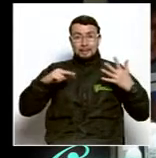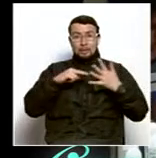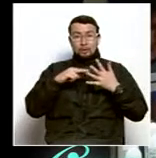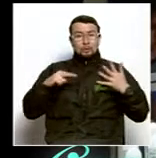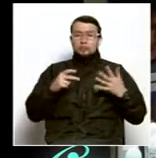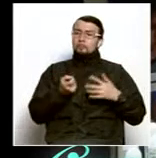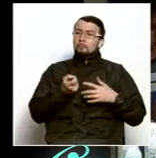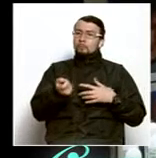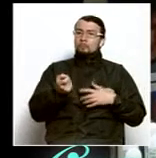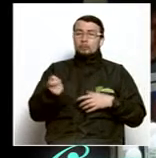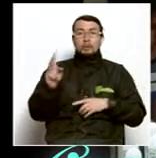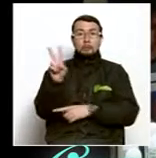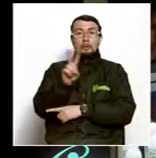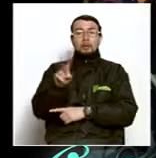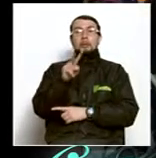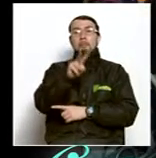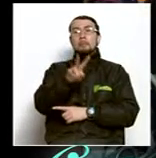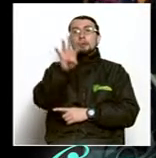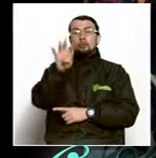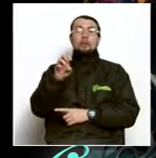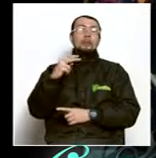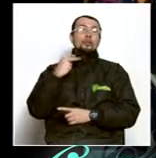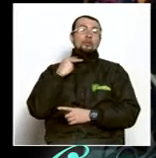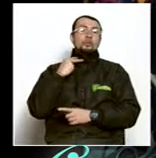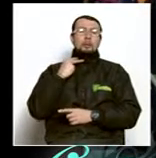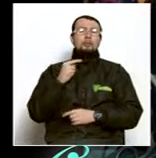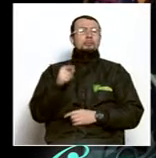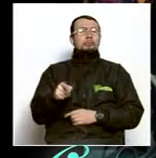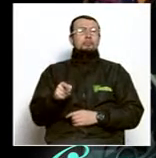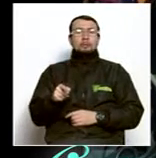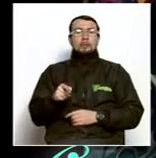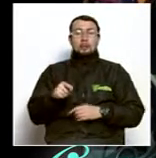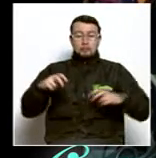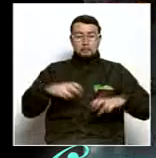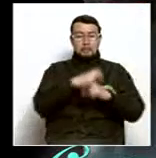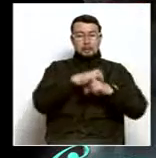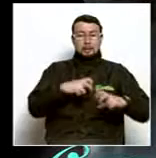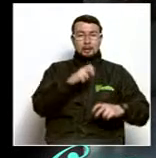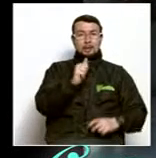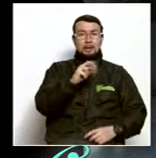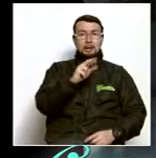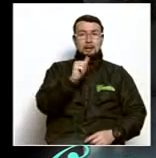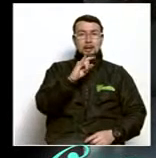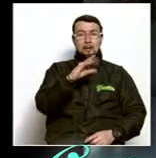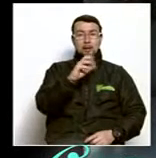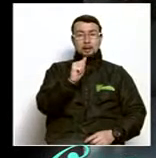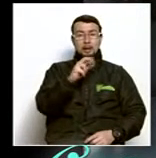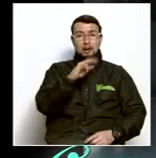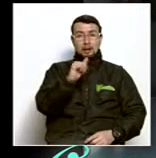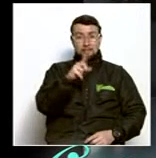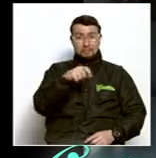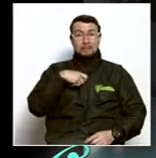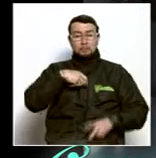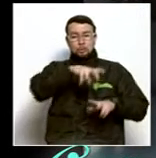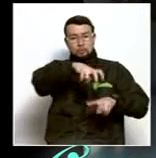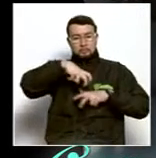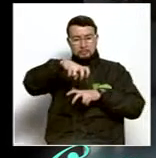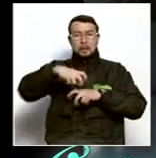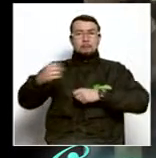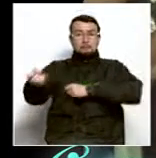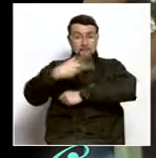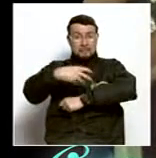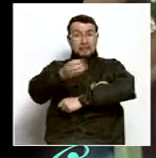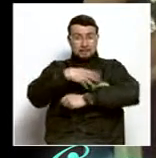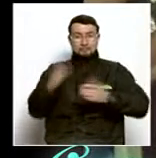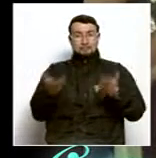este viernes 29 de noviembre, en el Parque de las Araucarias, el Parque de Bolívar, tenemos el Mercado Agroecológico de Santa Rosa,